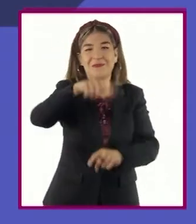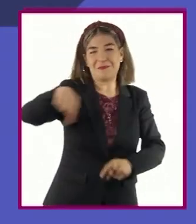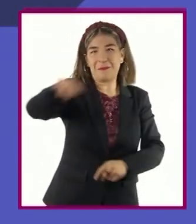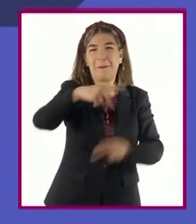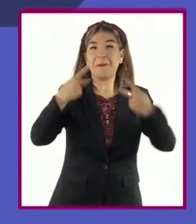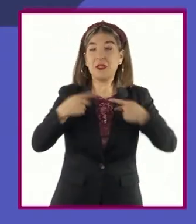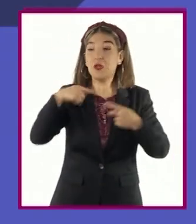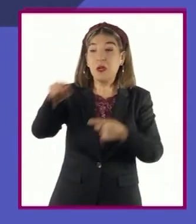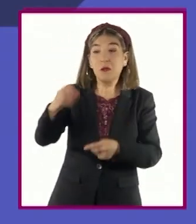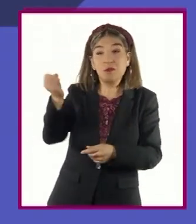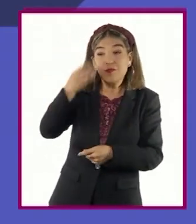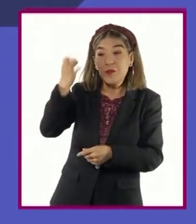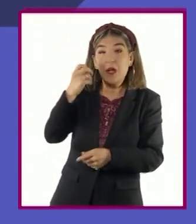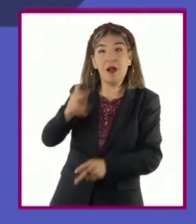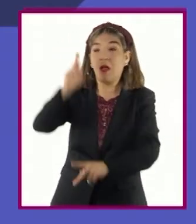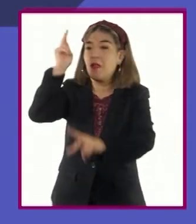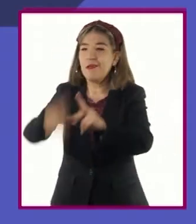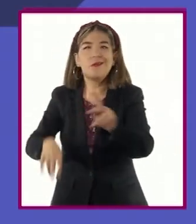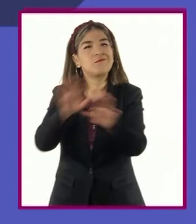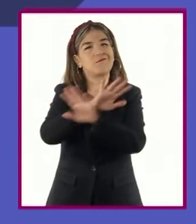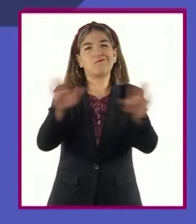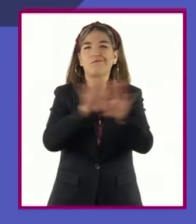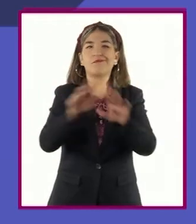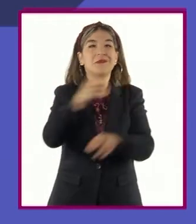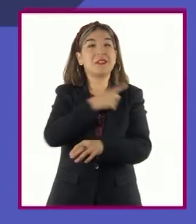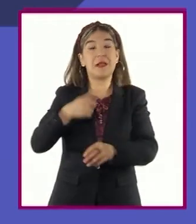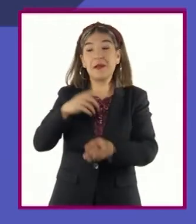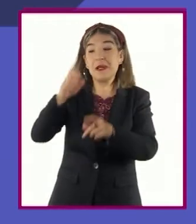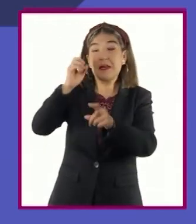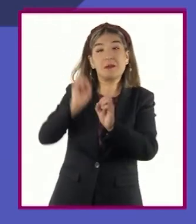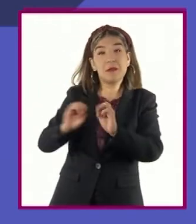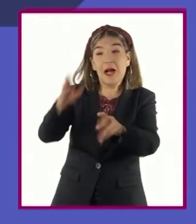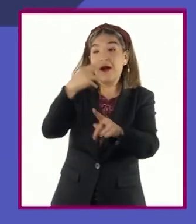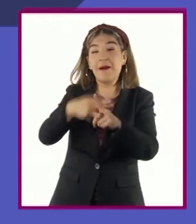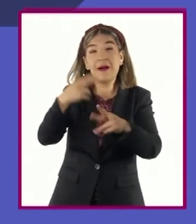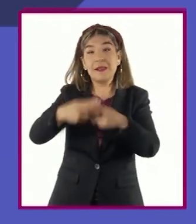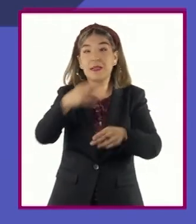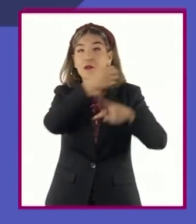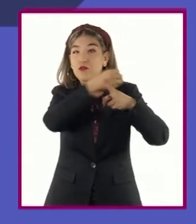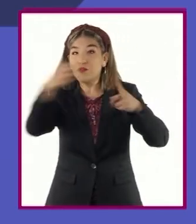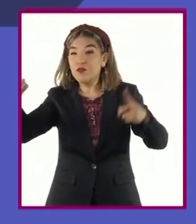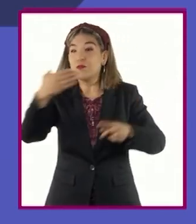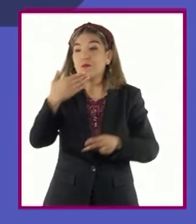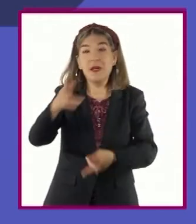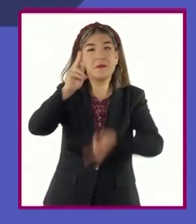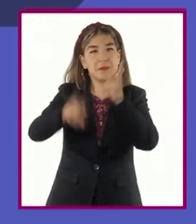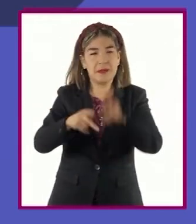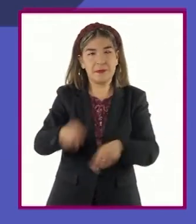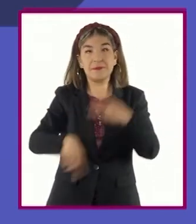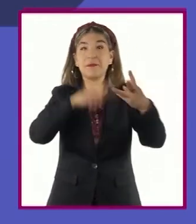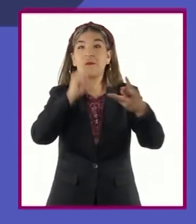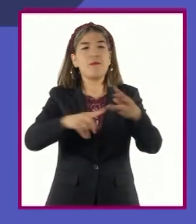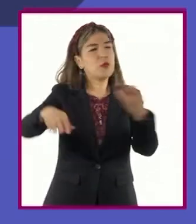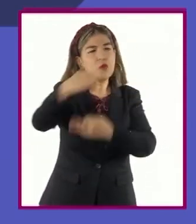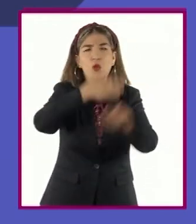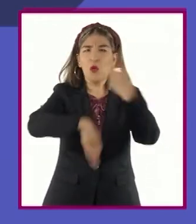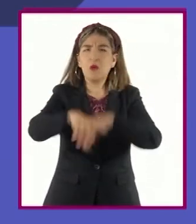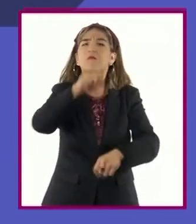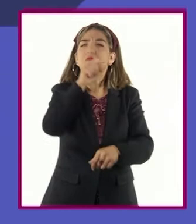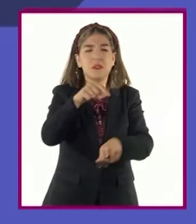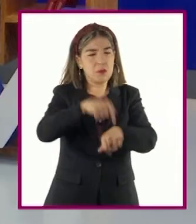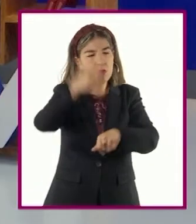expositor cuando es su turno de hablar. 3. Todos tendrán las mismas oportunidades y el mismo tiempo para